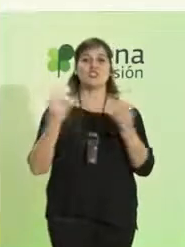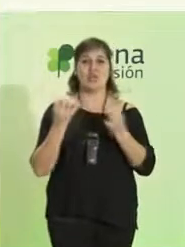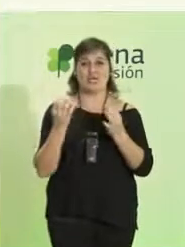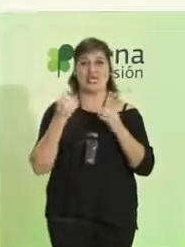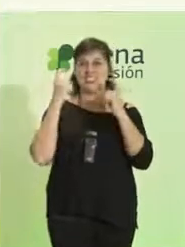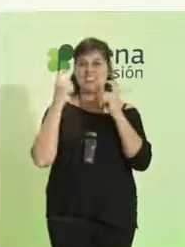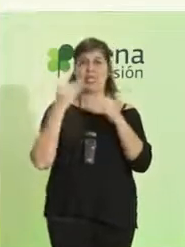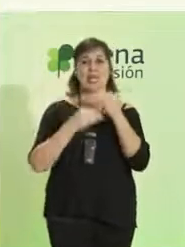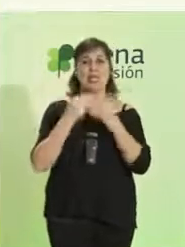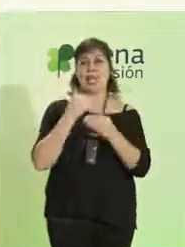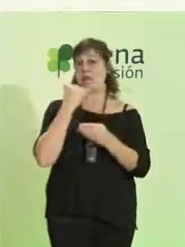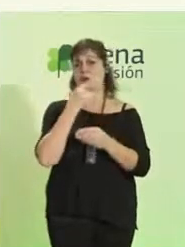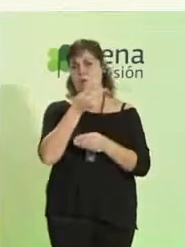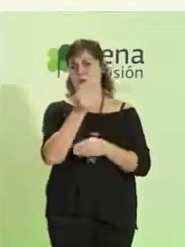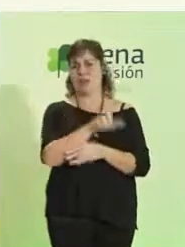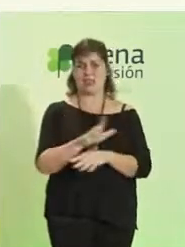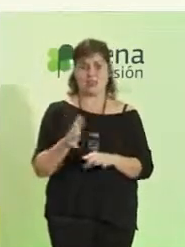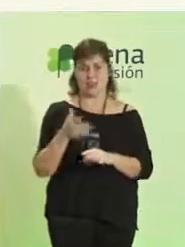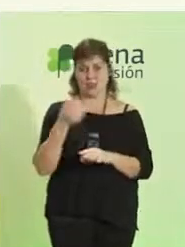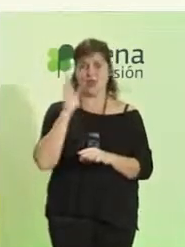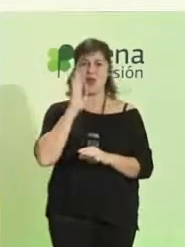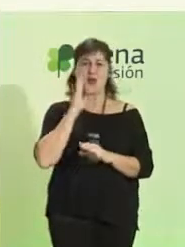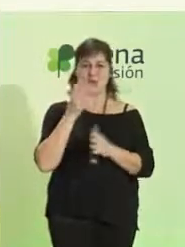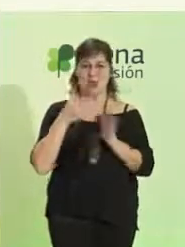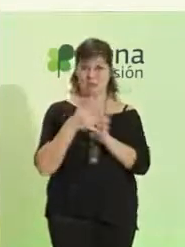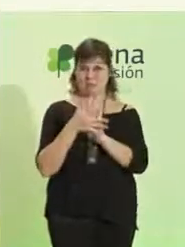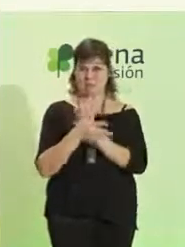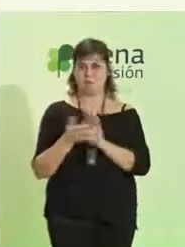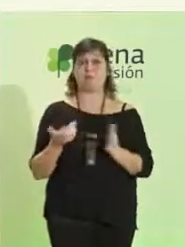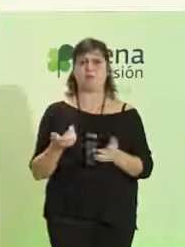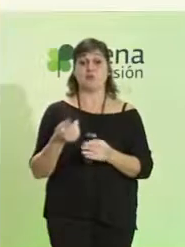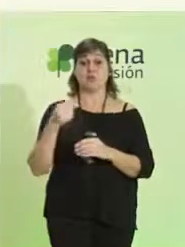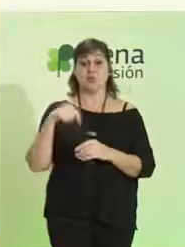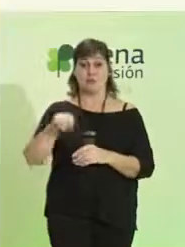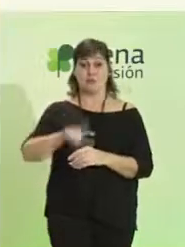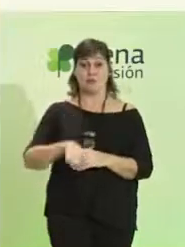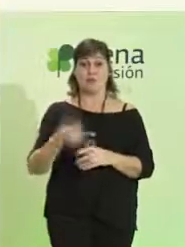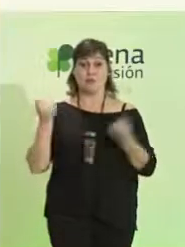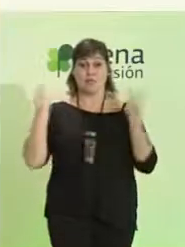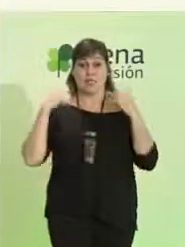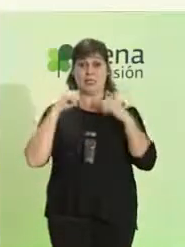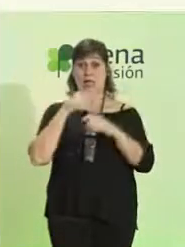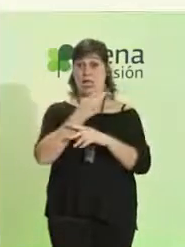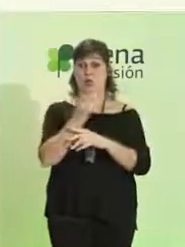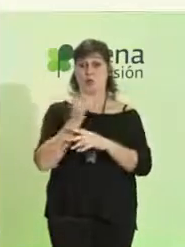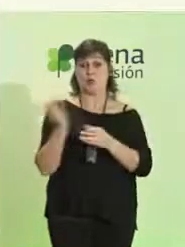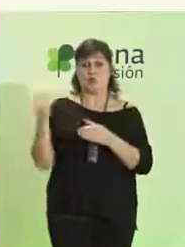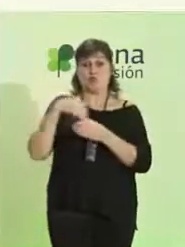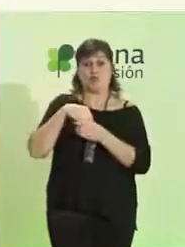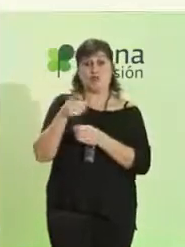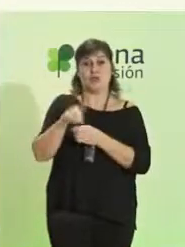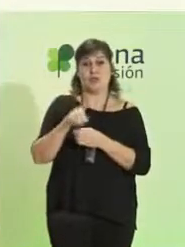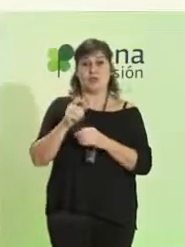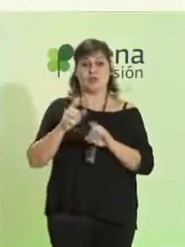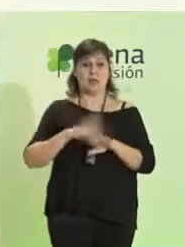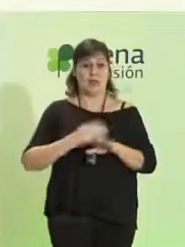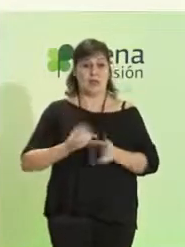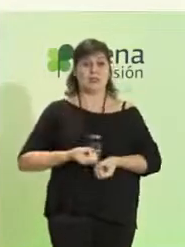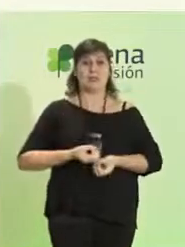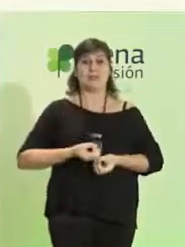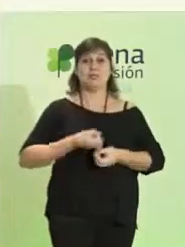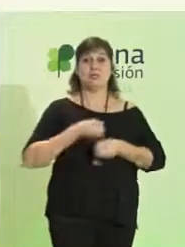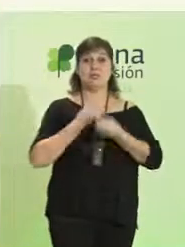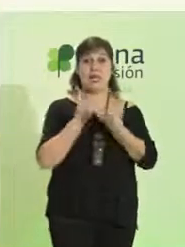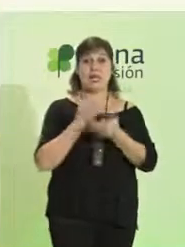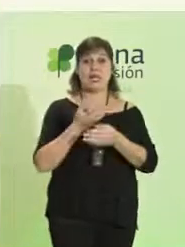pues intentar hacer algo parecido a eso. Yo he ido introduciendo en algunas prácticas que expresan emociones de